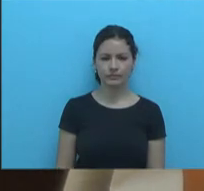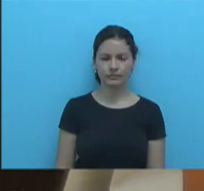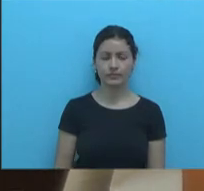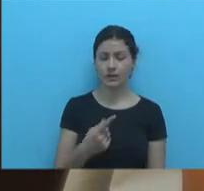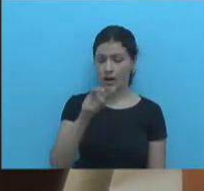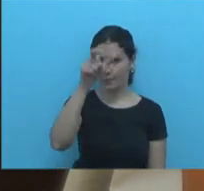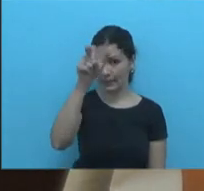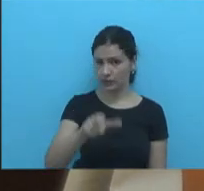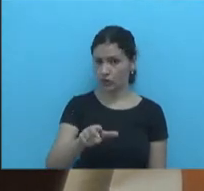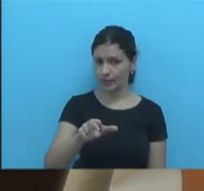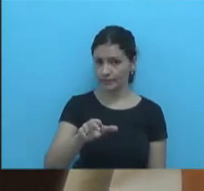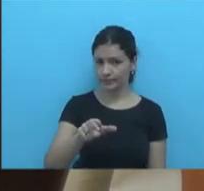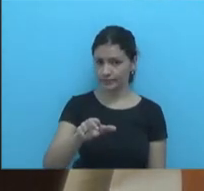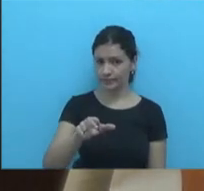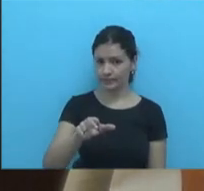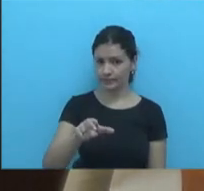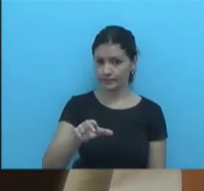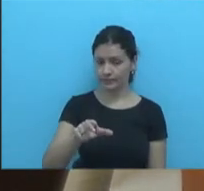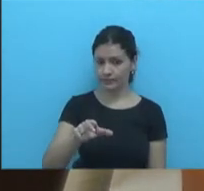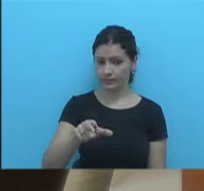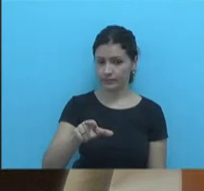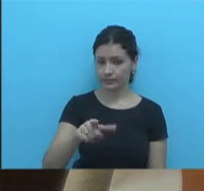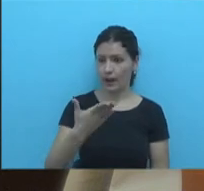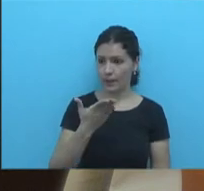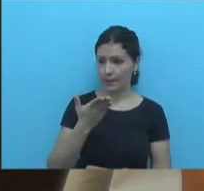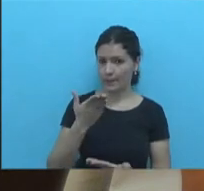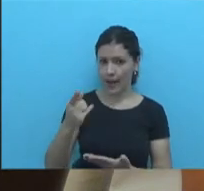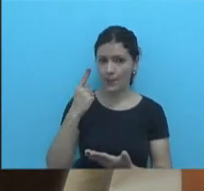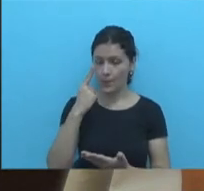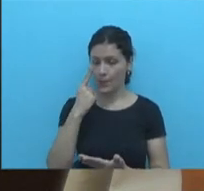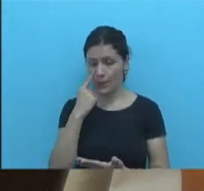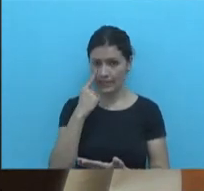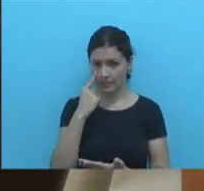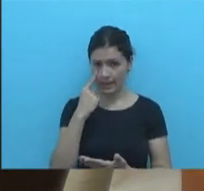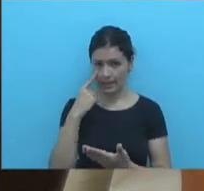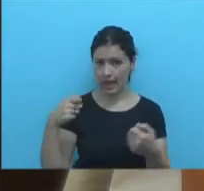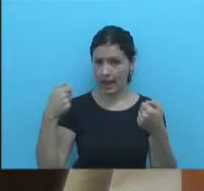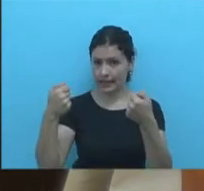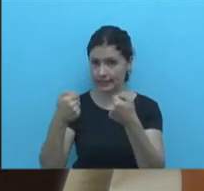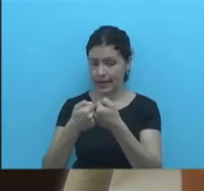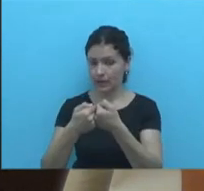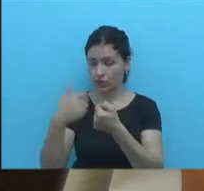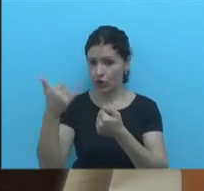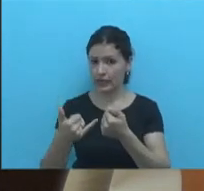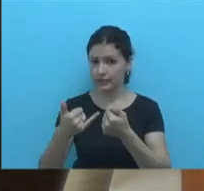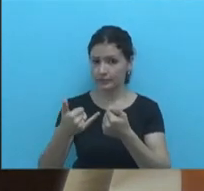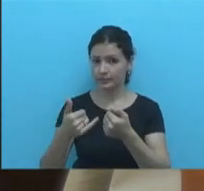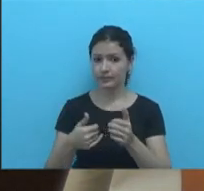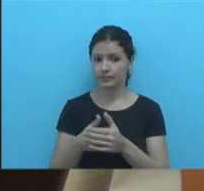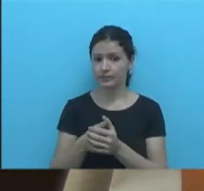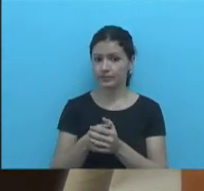haga el trato con la comuna o la municipalidad, antes de entregarle ya